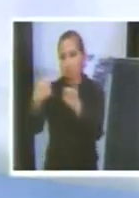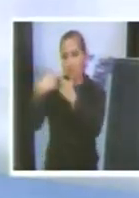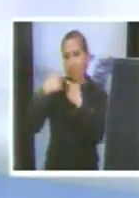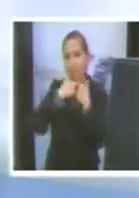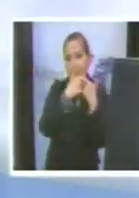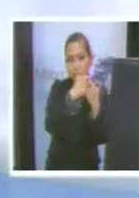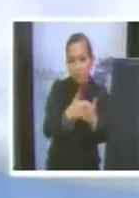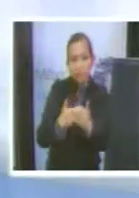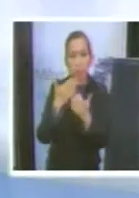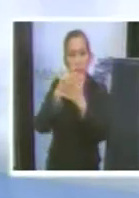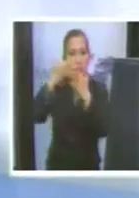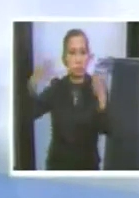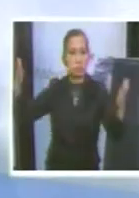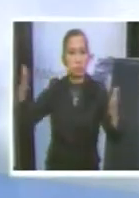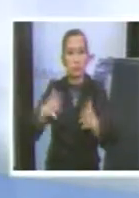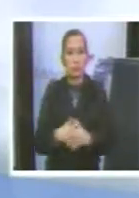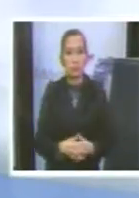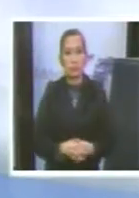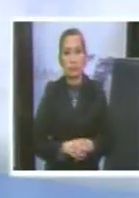cooperación muy amplio.